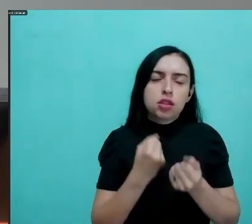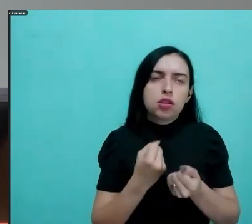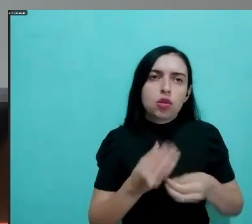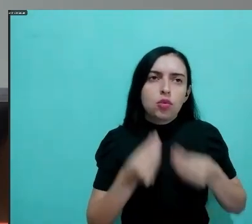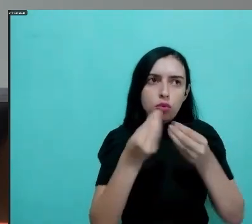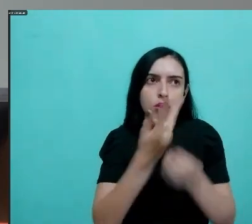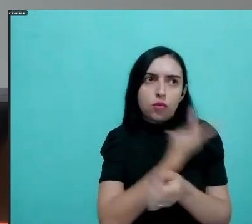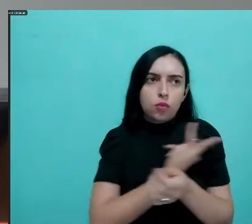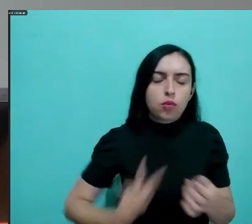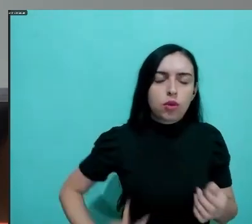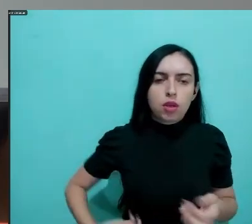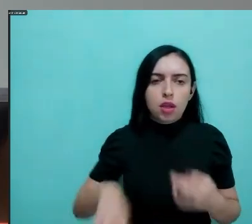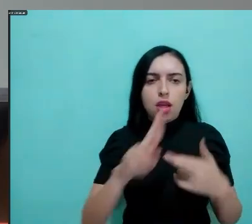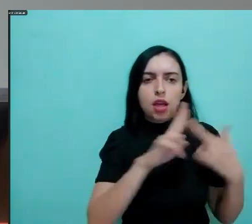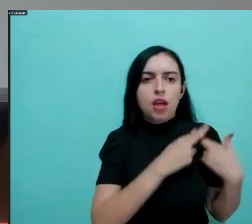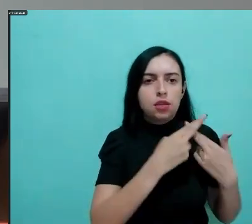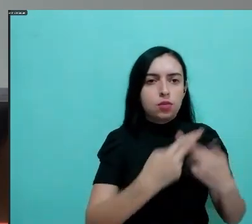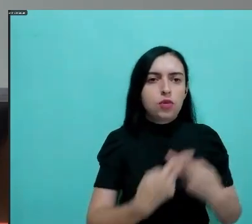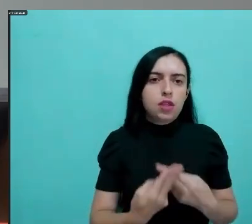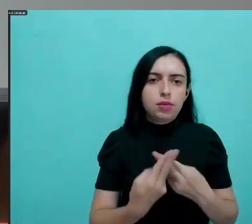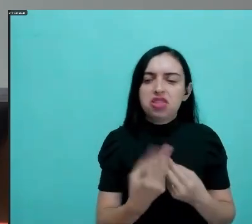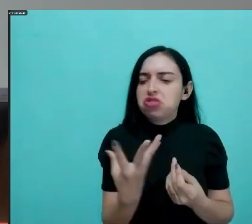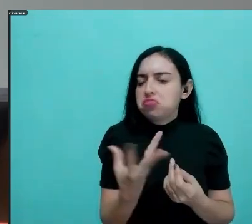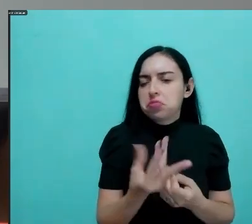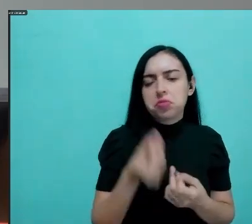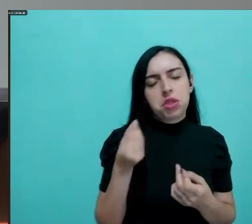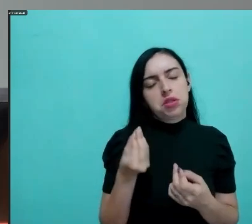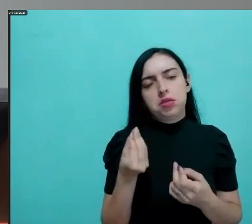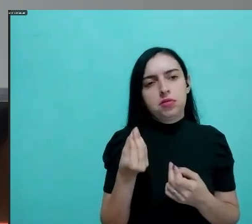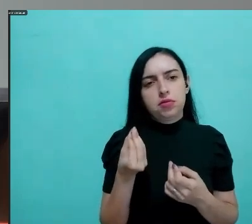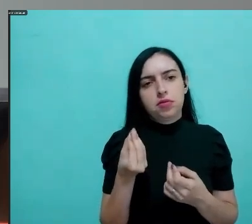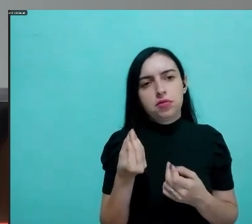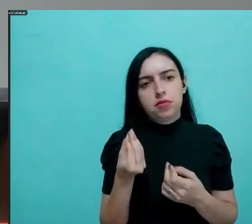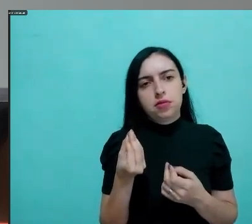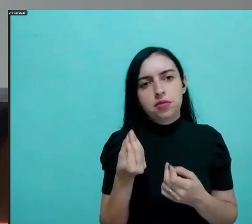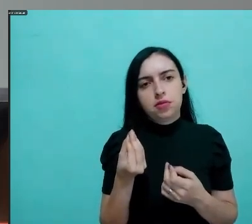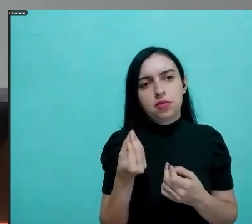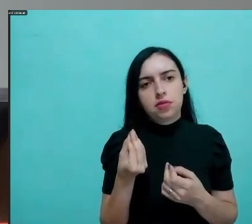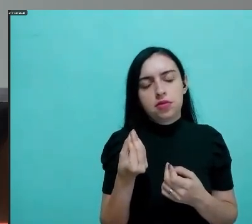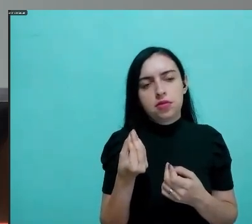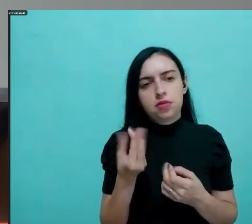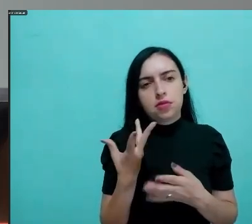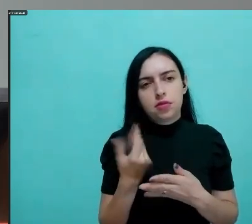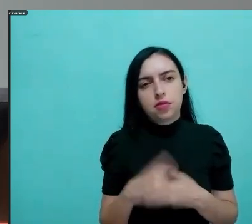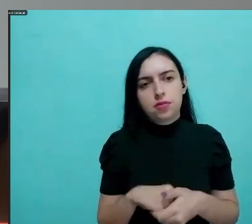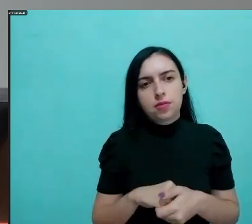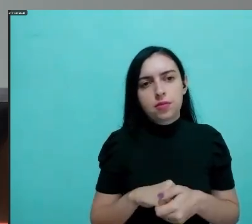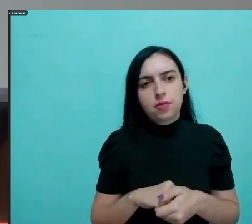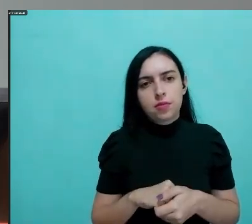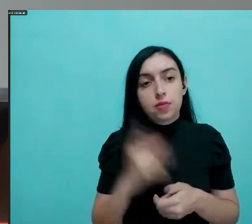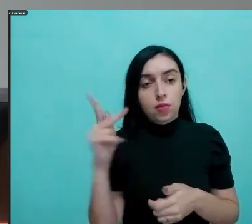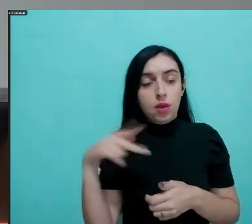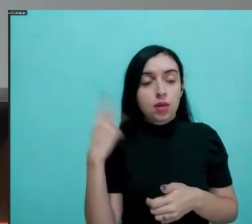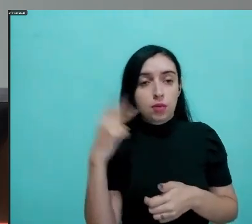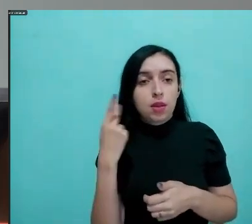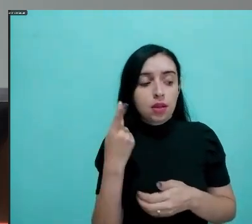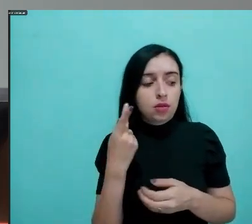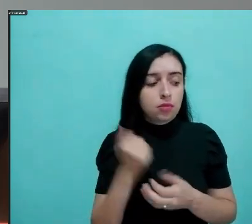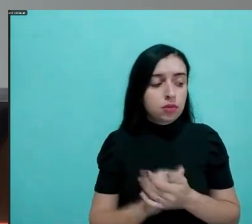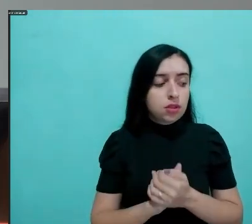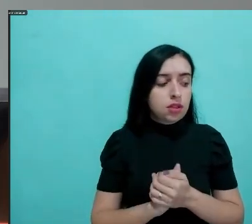poderes increíbles, poderes de un jefe de Estado parlamentario que